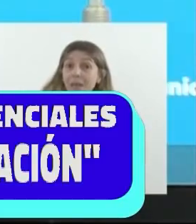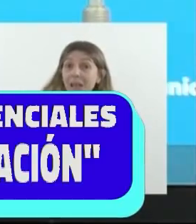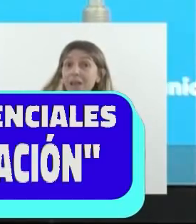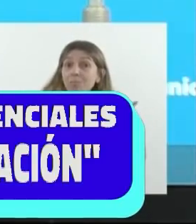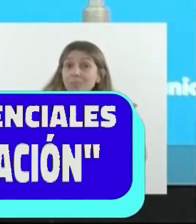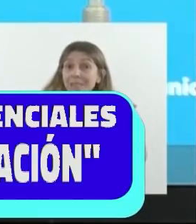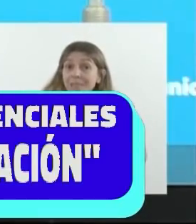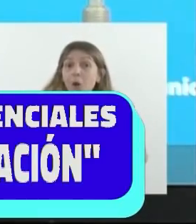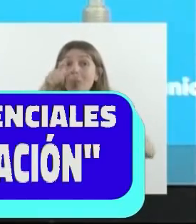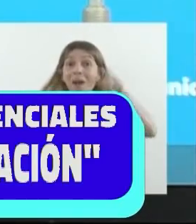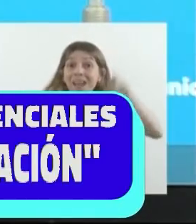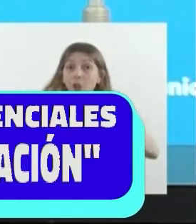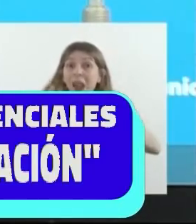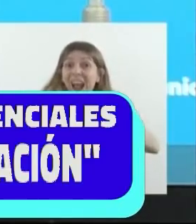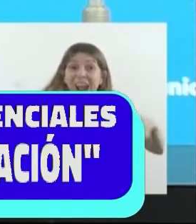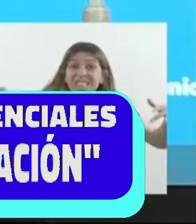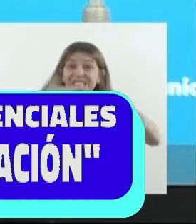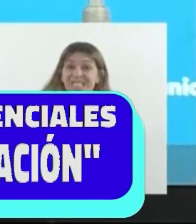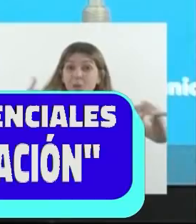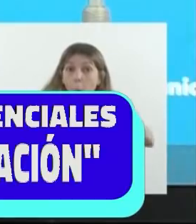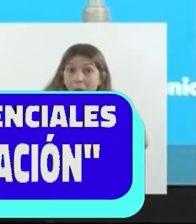circulación presente.